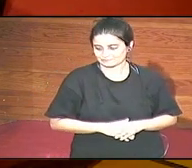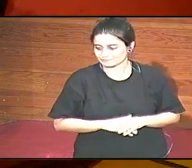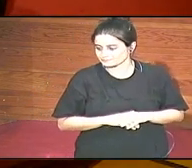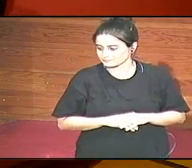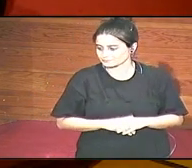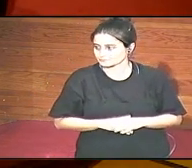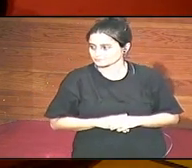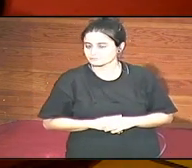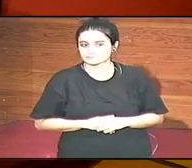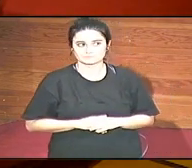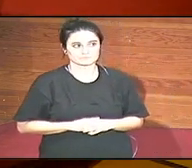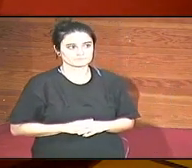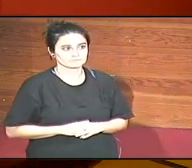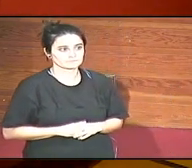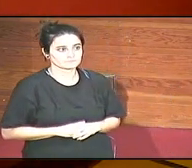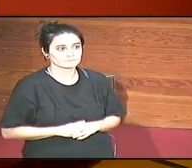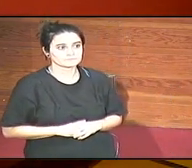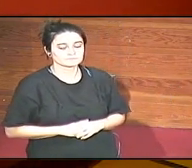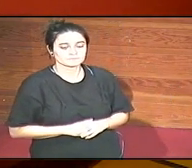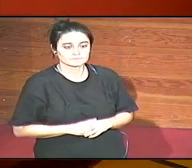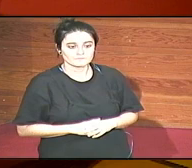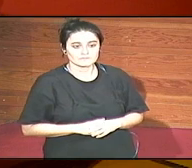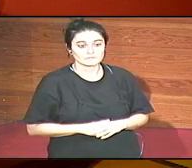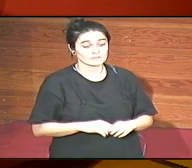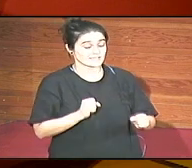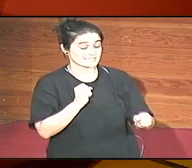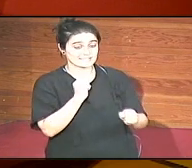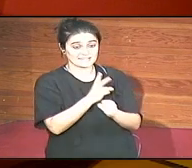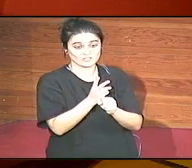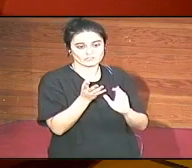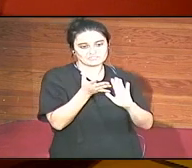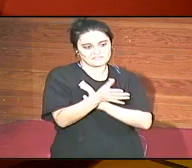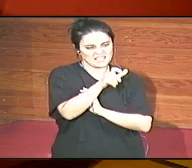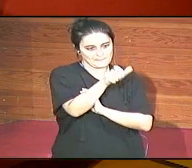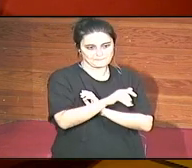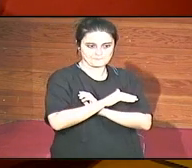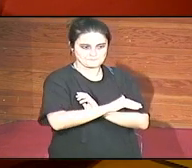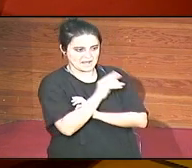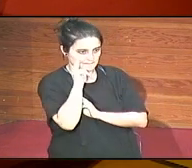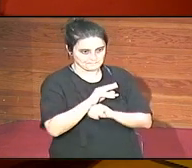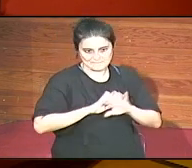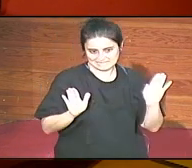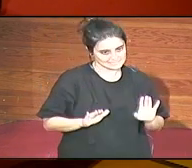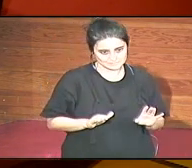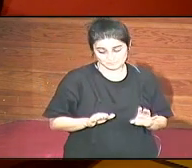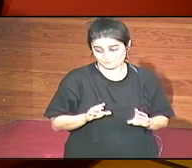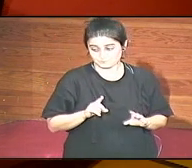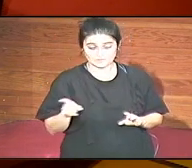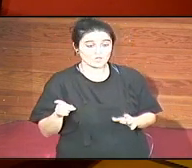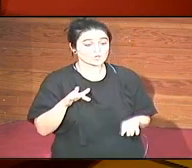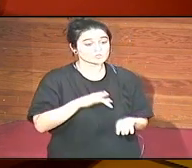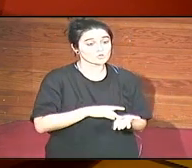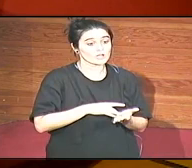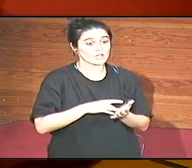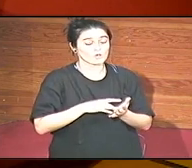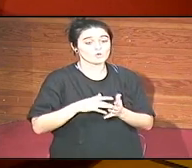el reto es no sólo ver verdugos está esta foto la sensual del sur del sur es el país más joven